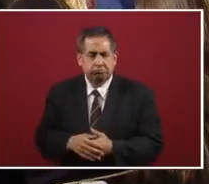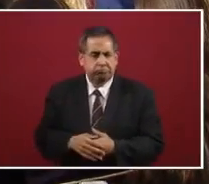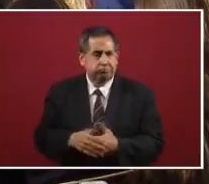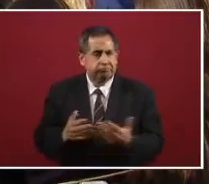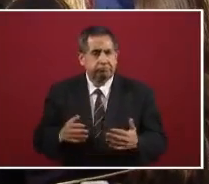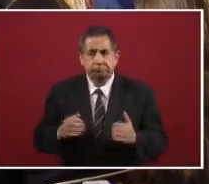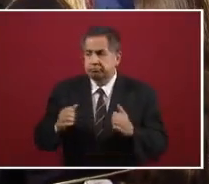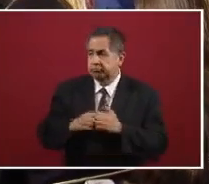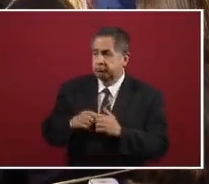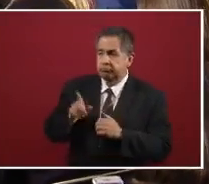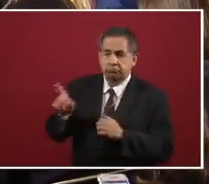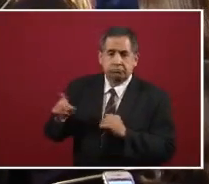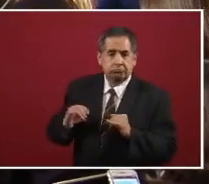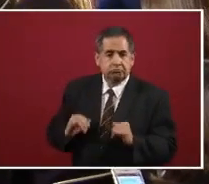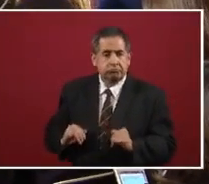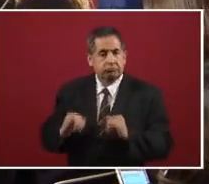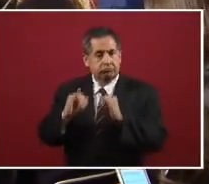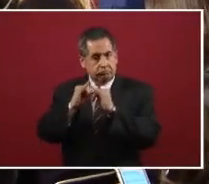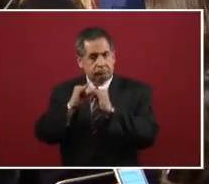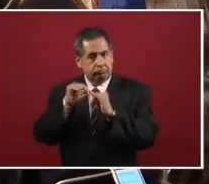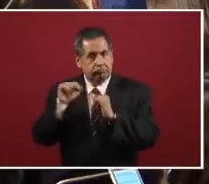instituto